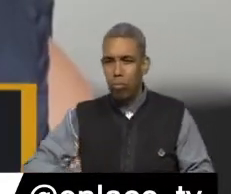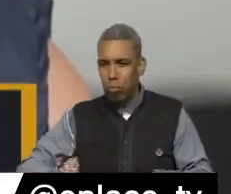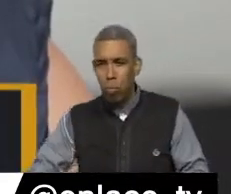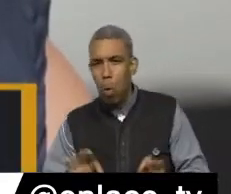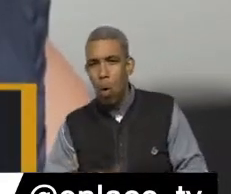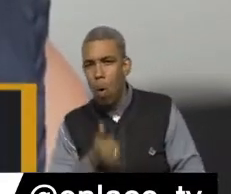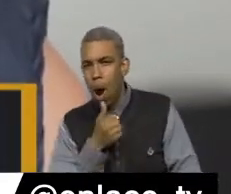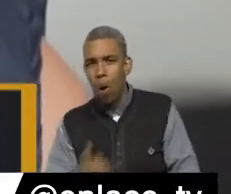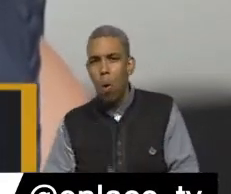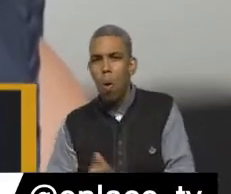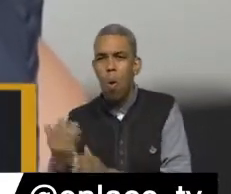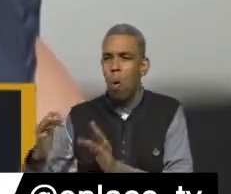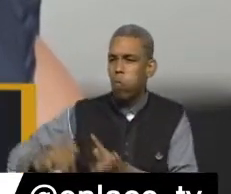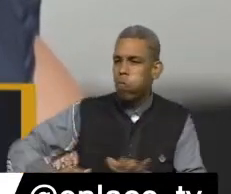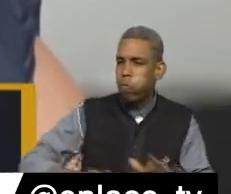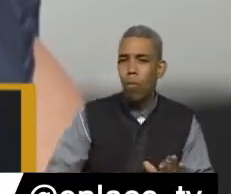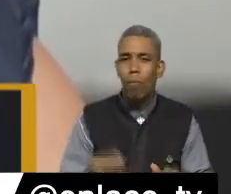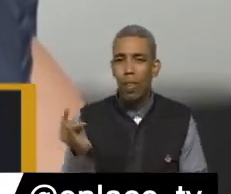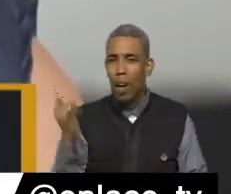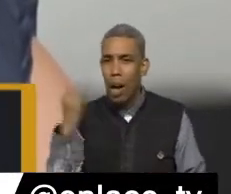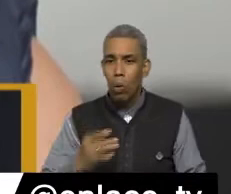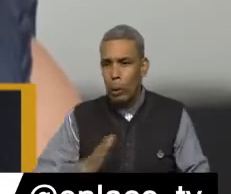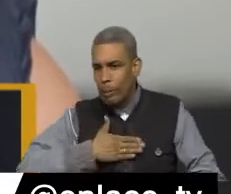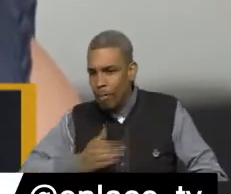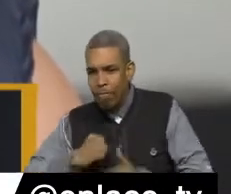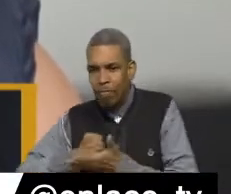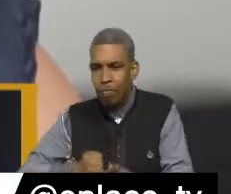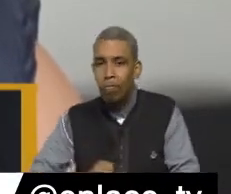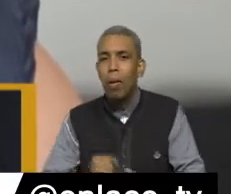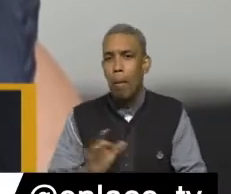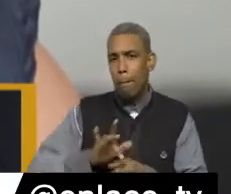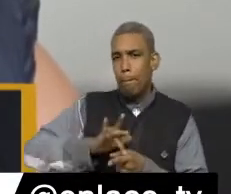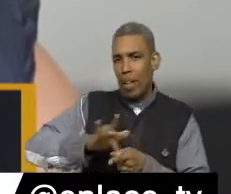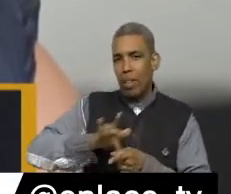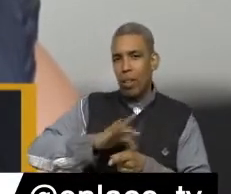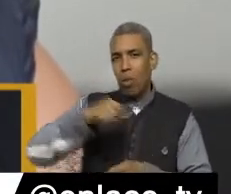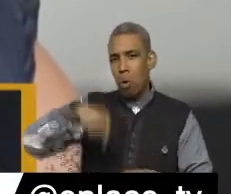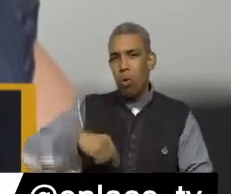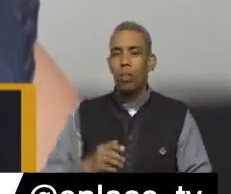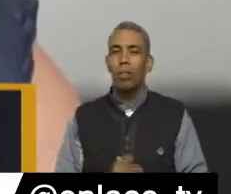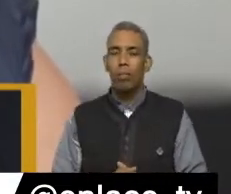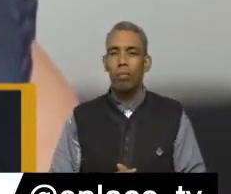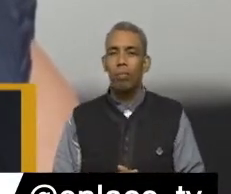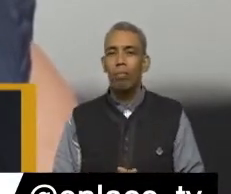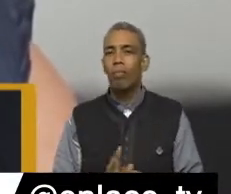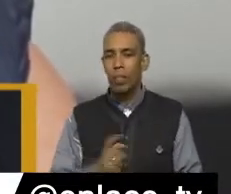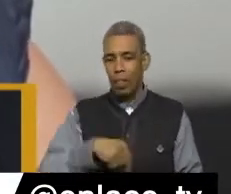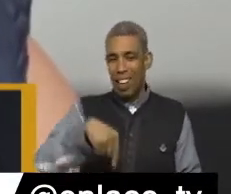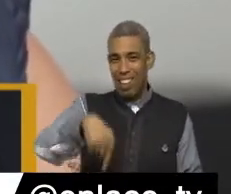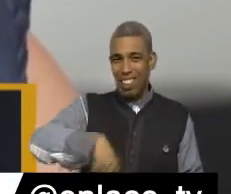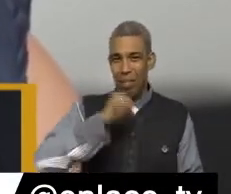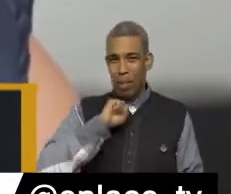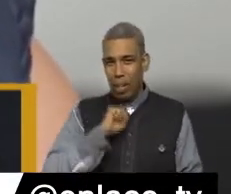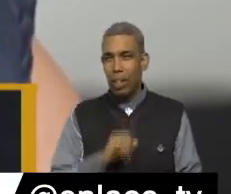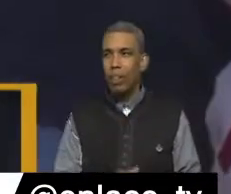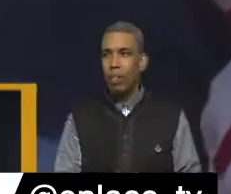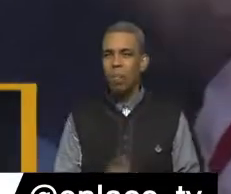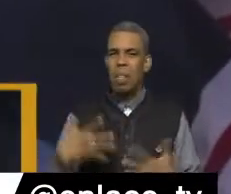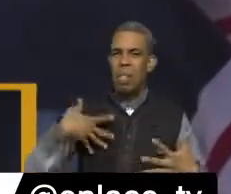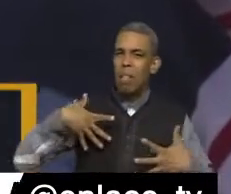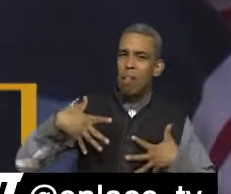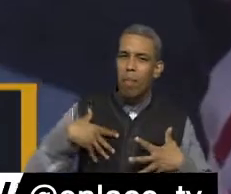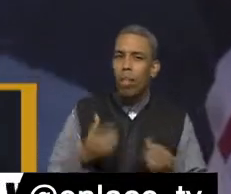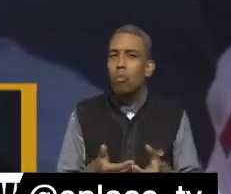ha podido responder de manera satisfactoria al simulacro que en nuestro caso nos correspondió a sismo. Se